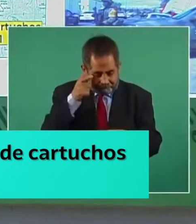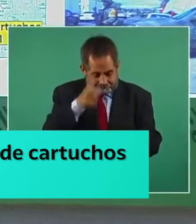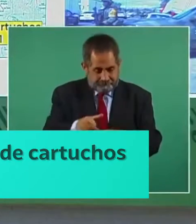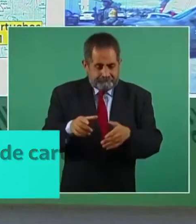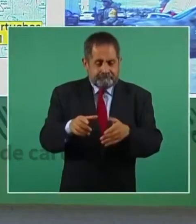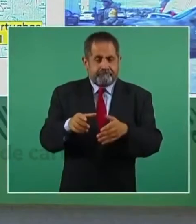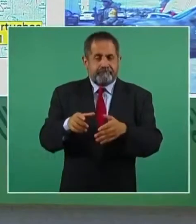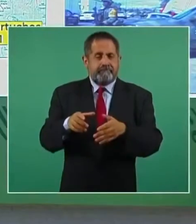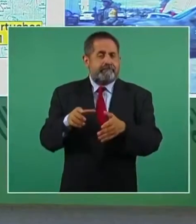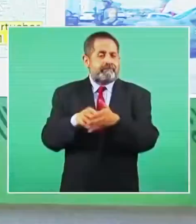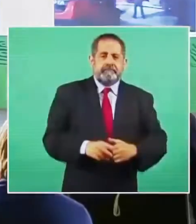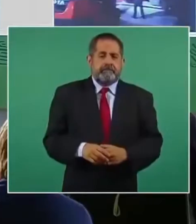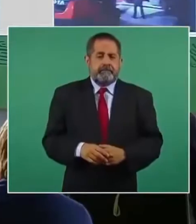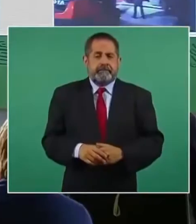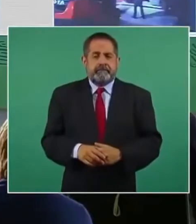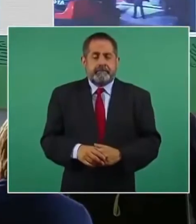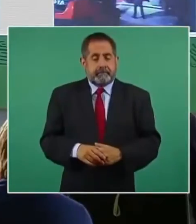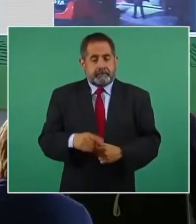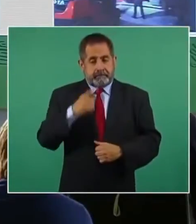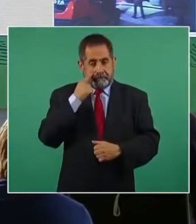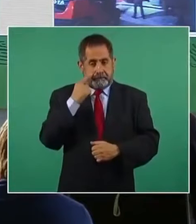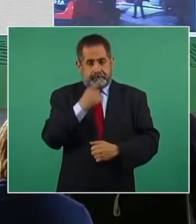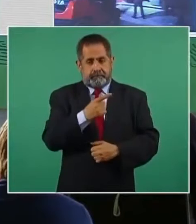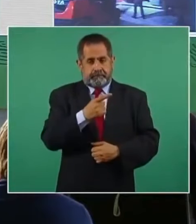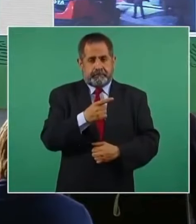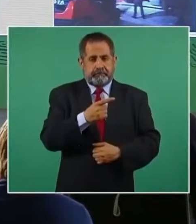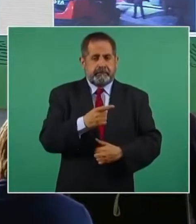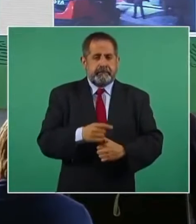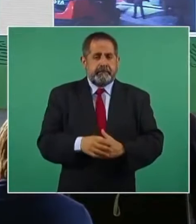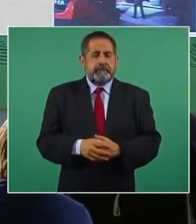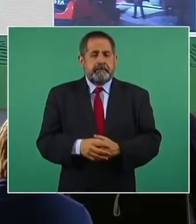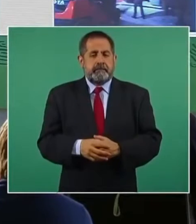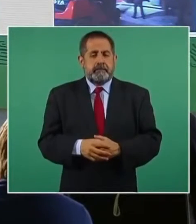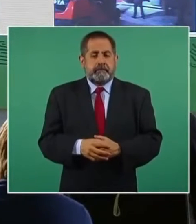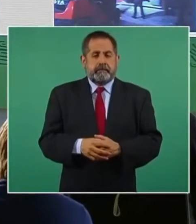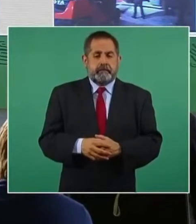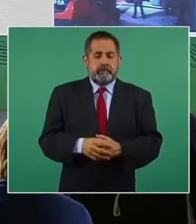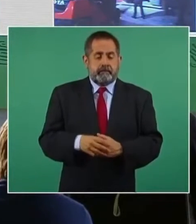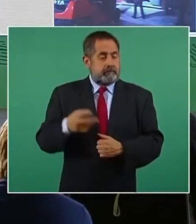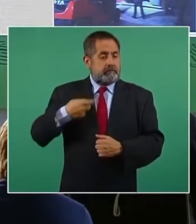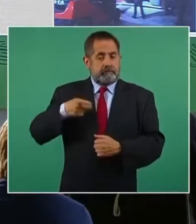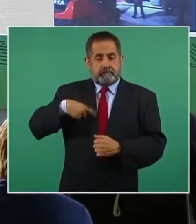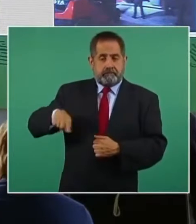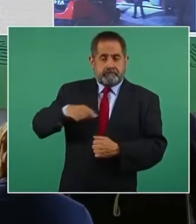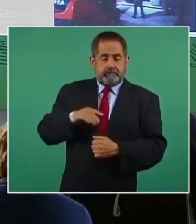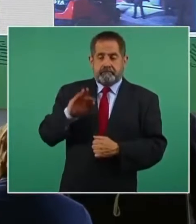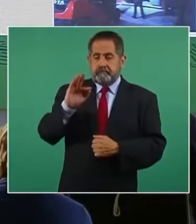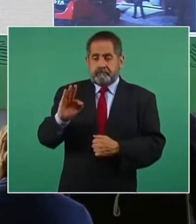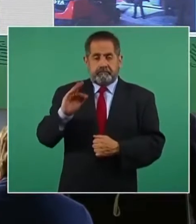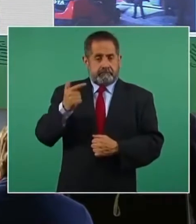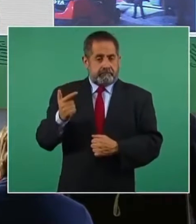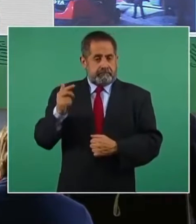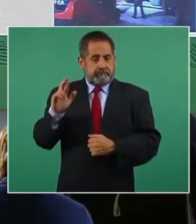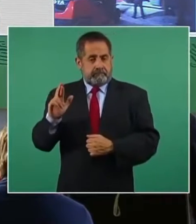está a 89 kilómetros. Aquí podemos observar que está el personal de la Fiscalía